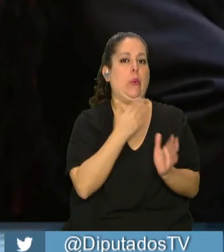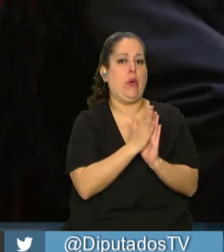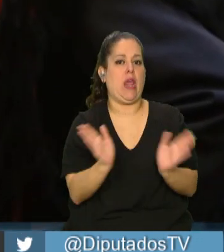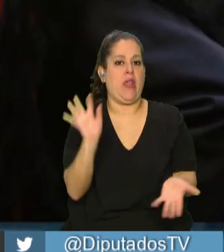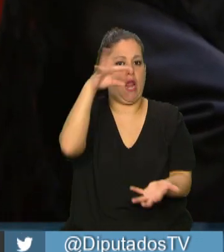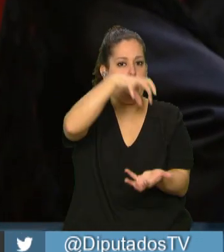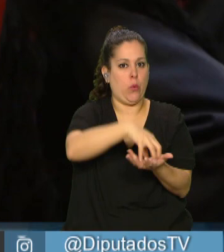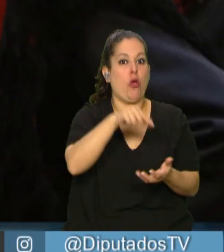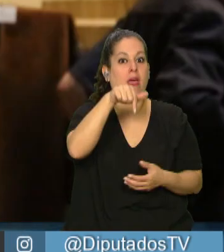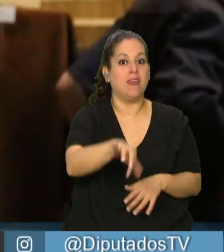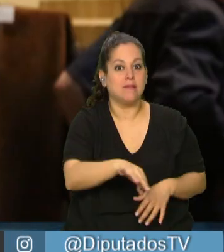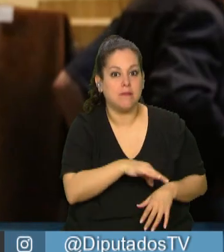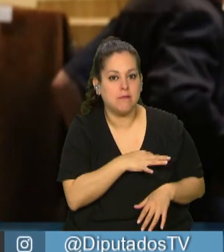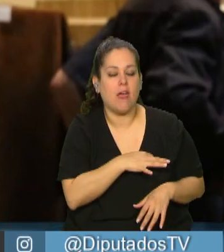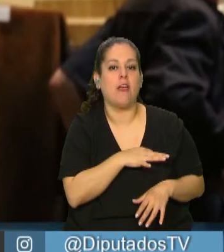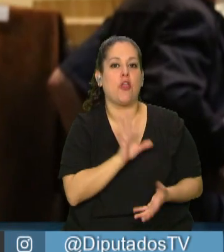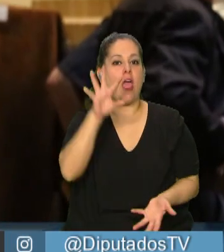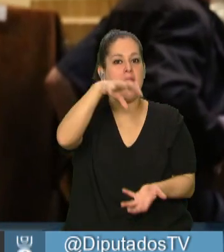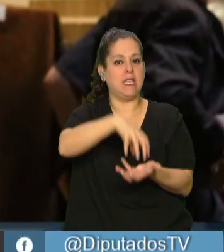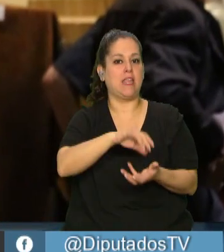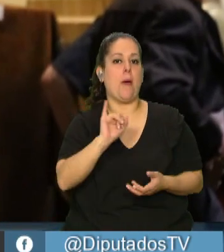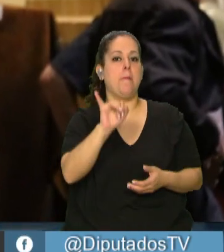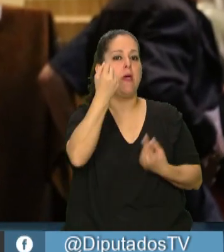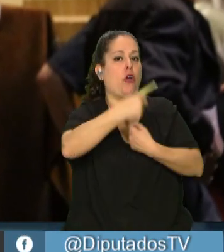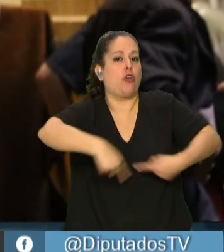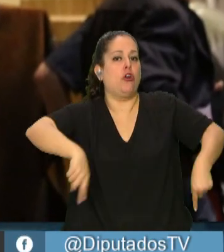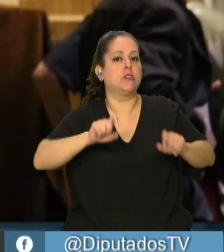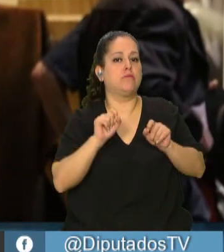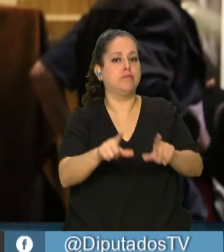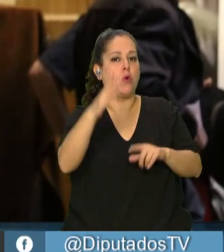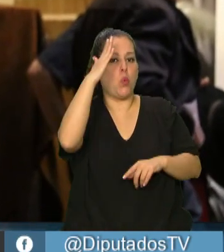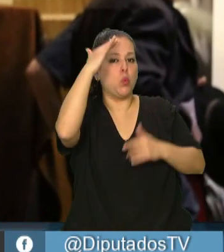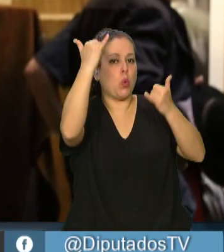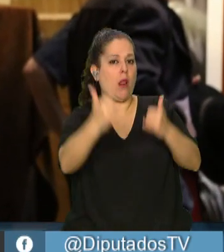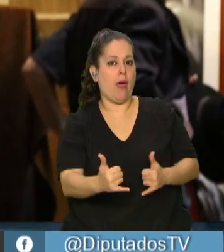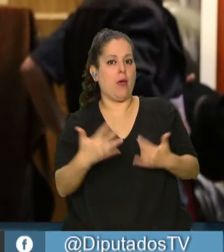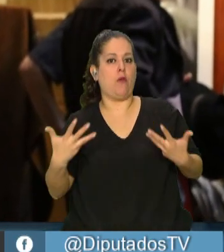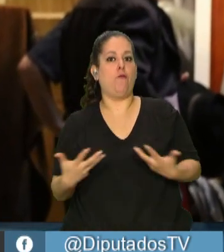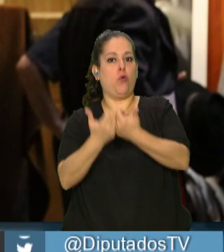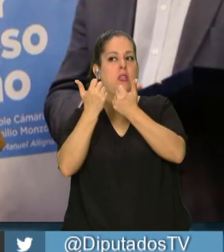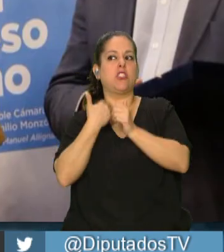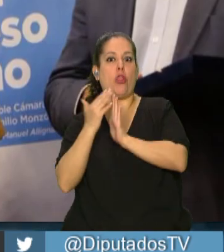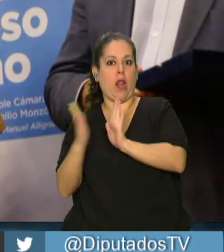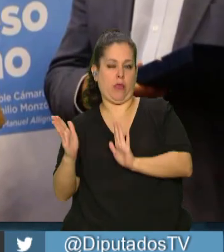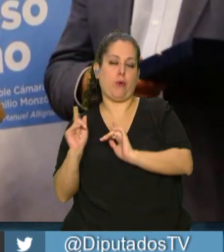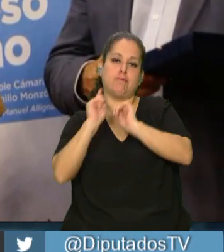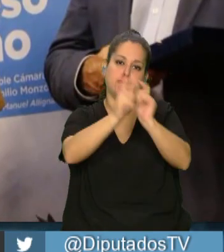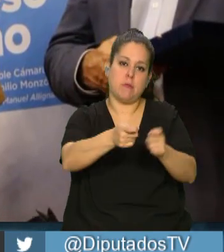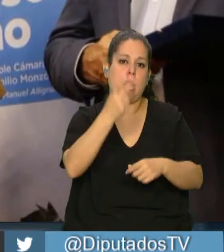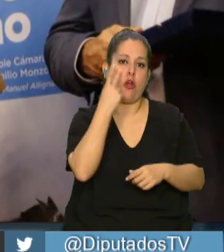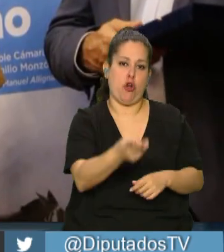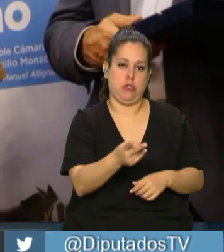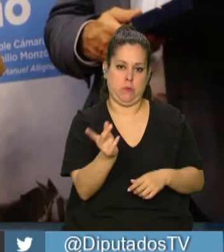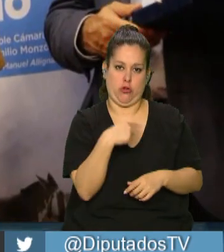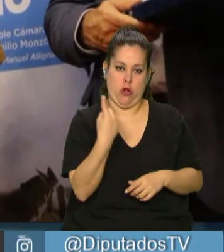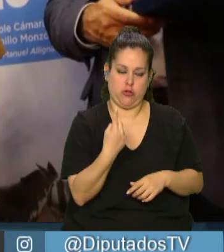electos como el stand con mejores contenidos culturales, premiados por la Fundación El Libro. Muy bueno eso, muy bien. Sí. Y también es muy